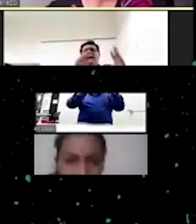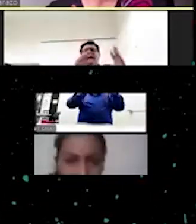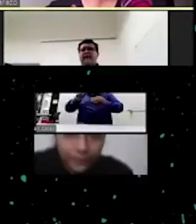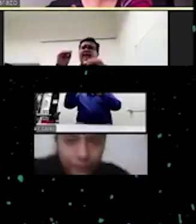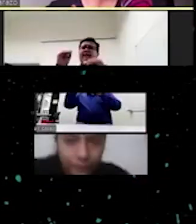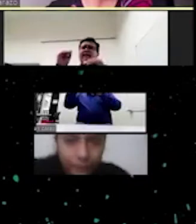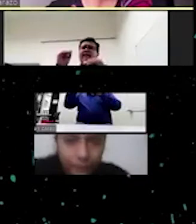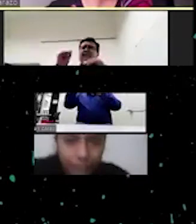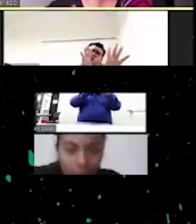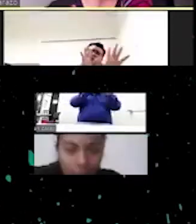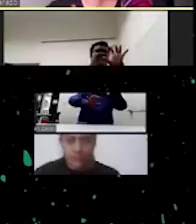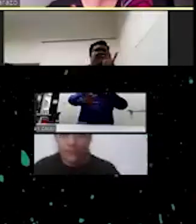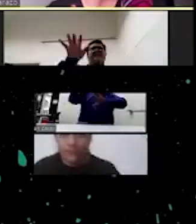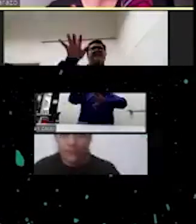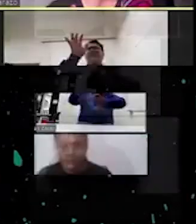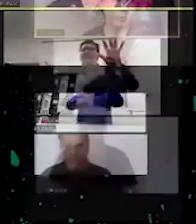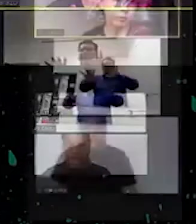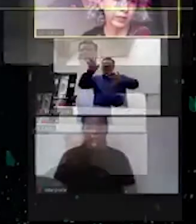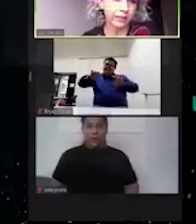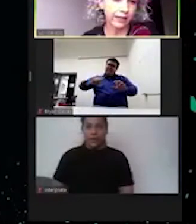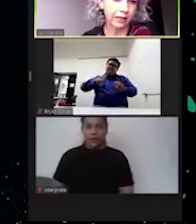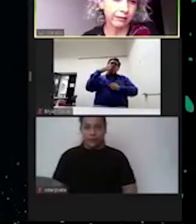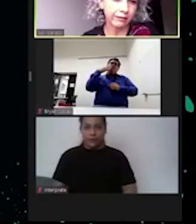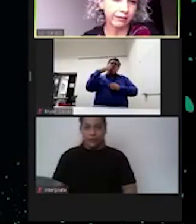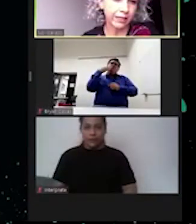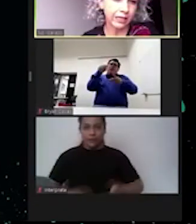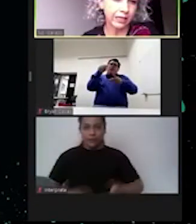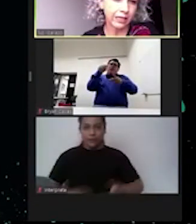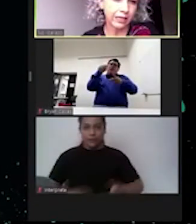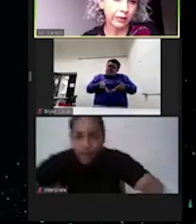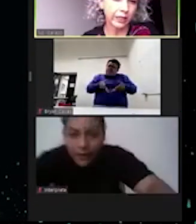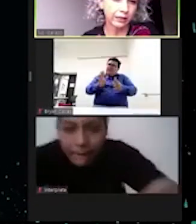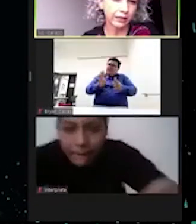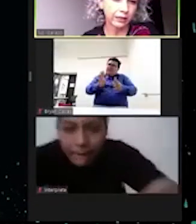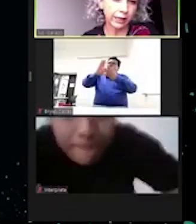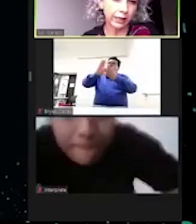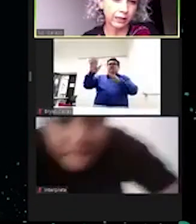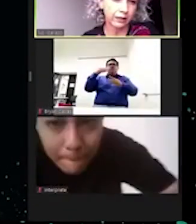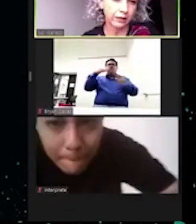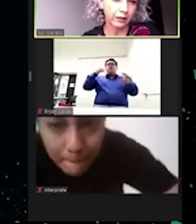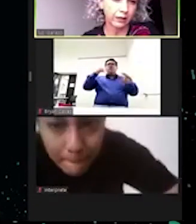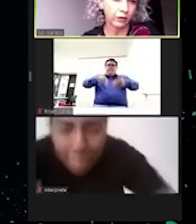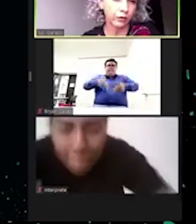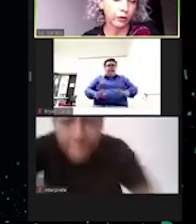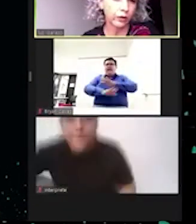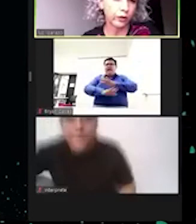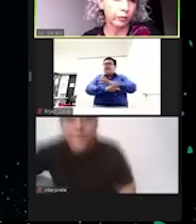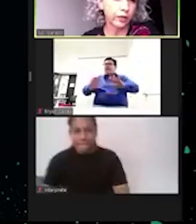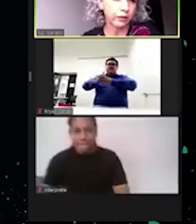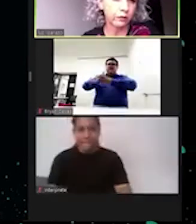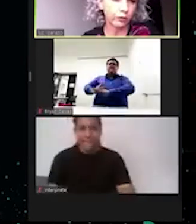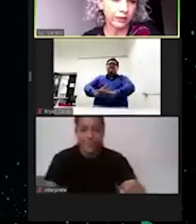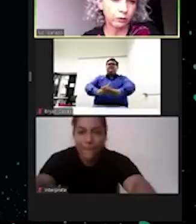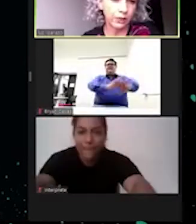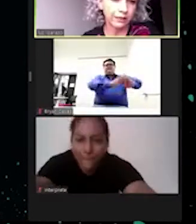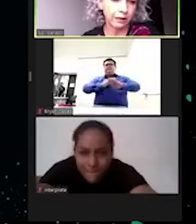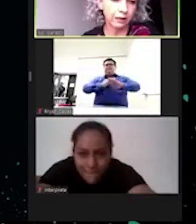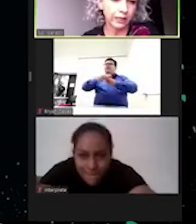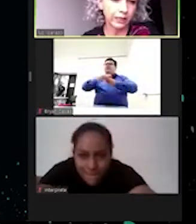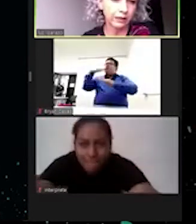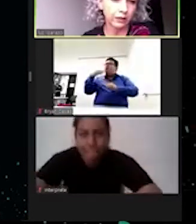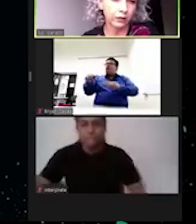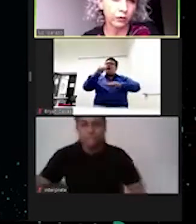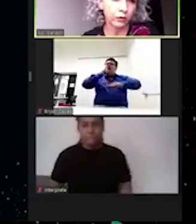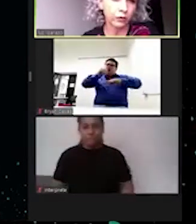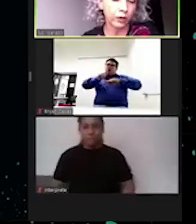soy una mujer que da la vida, soy una mujer que ya no pare, soy una mujer que flota sobre las aguas, soy una mujer